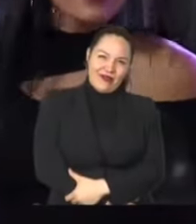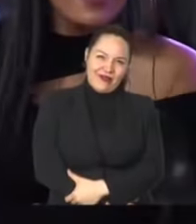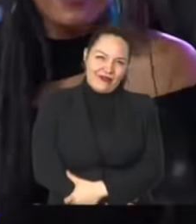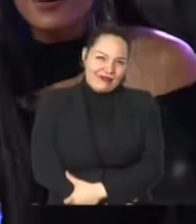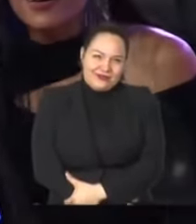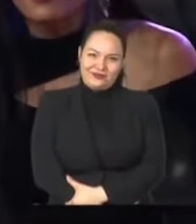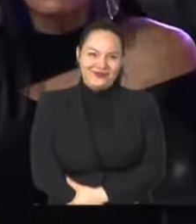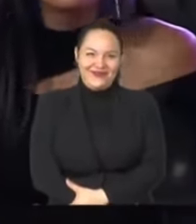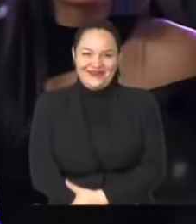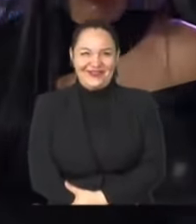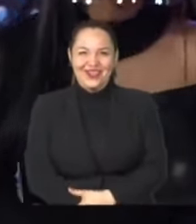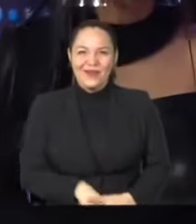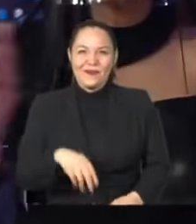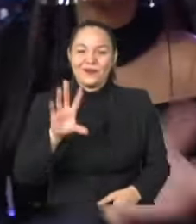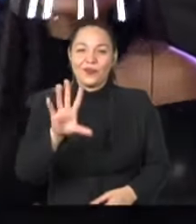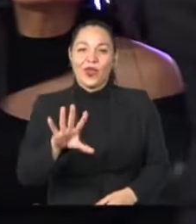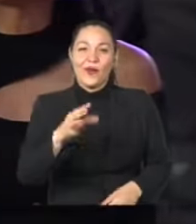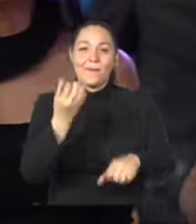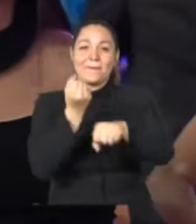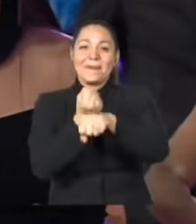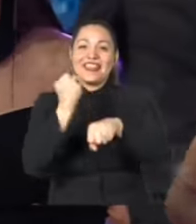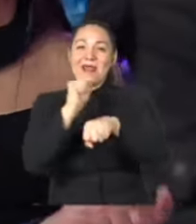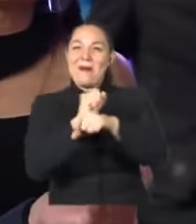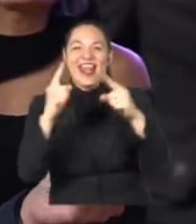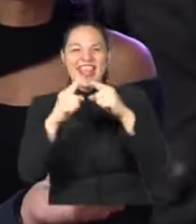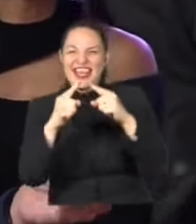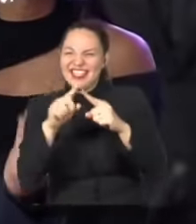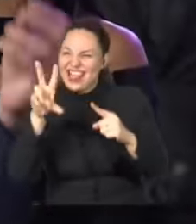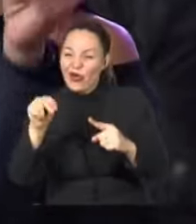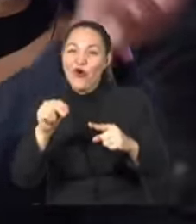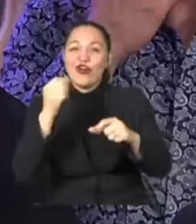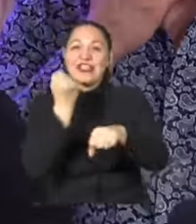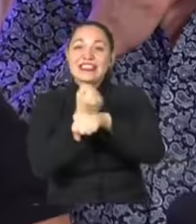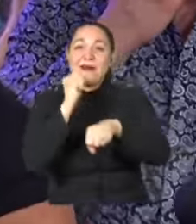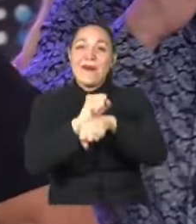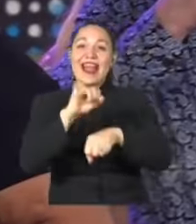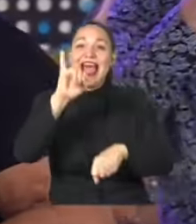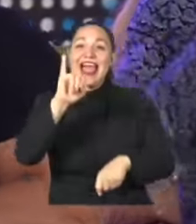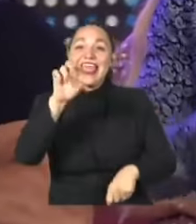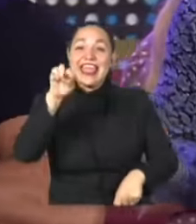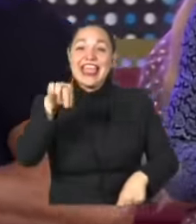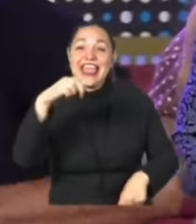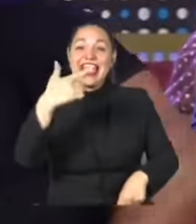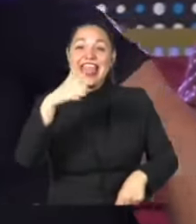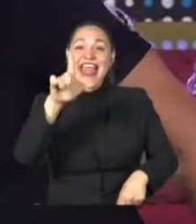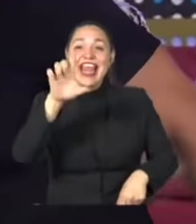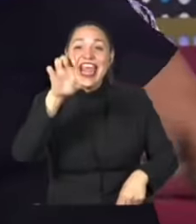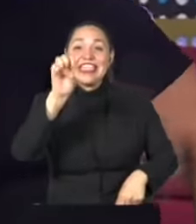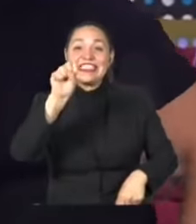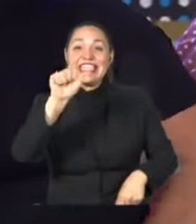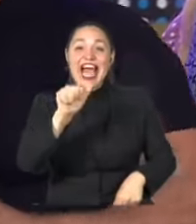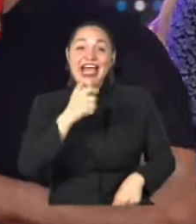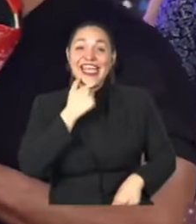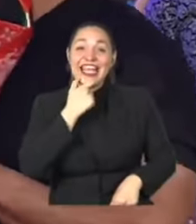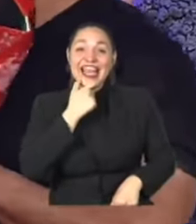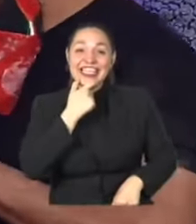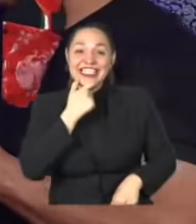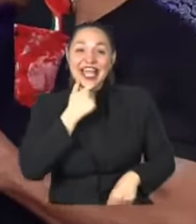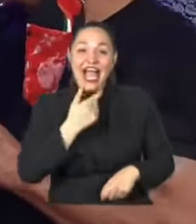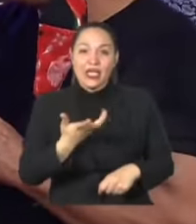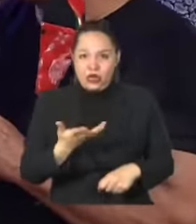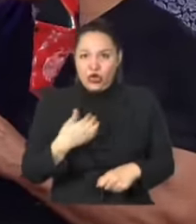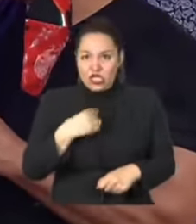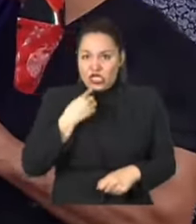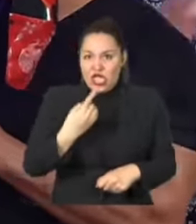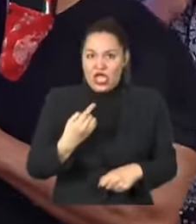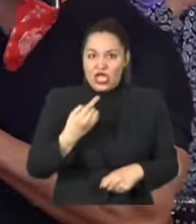No es Semana Inglesa. Es Semana Inglesa. ¿Semana qué? Inglesa. ¿Es inglesa? Dije